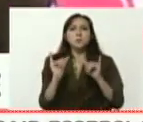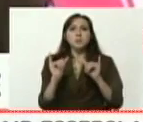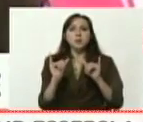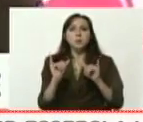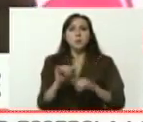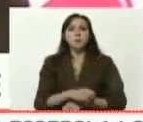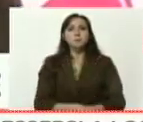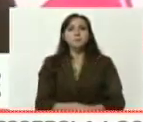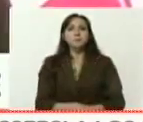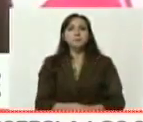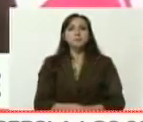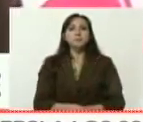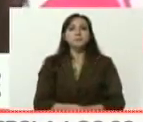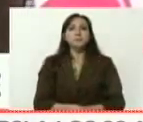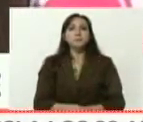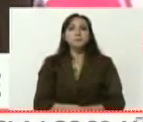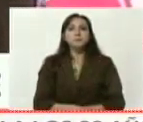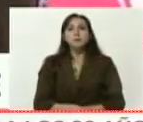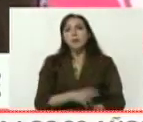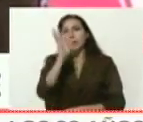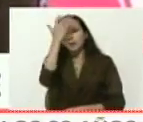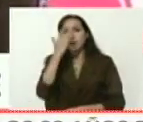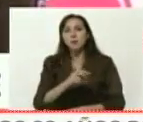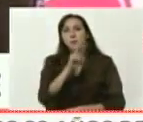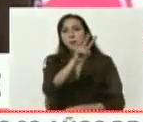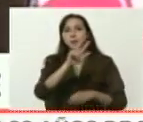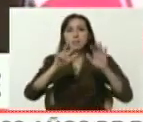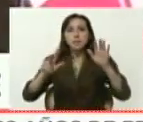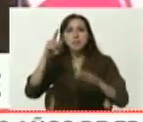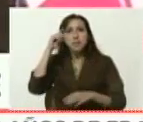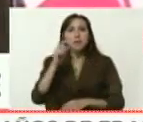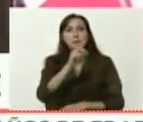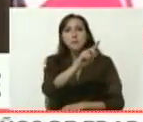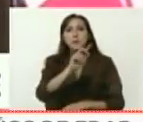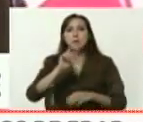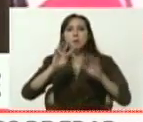cómo un 27 de febrero de 1989